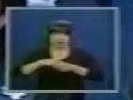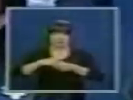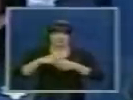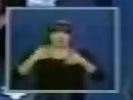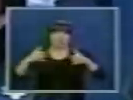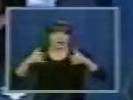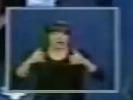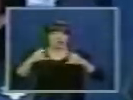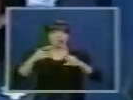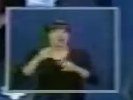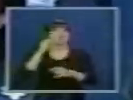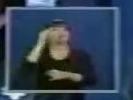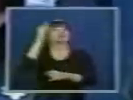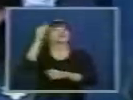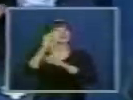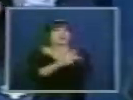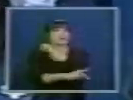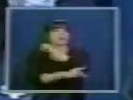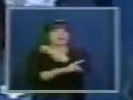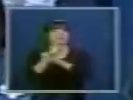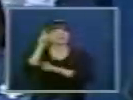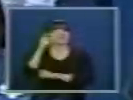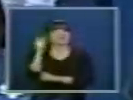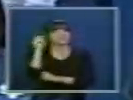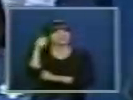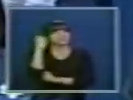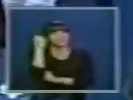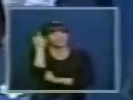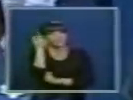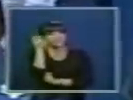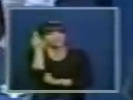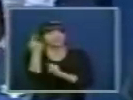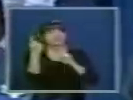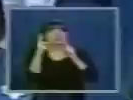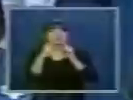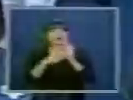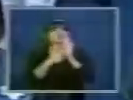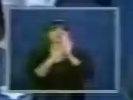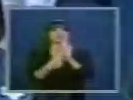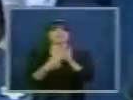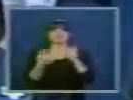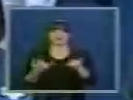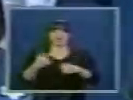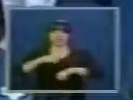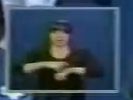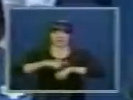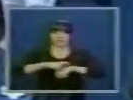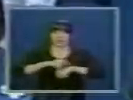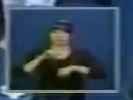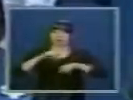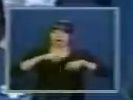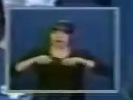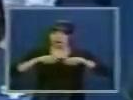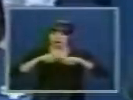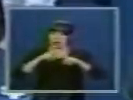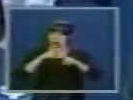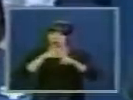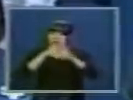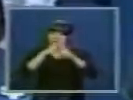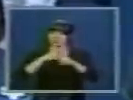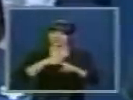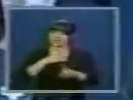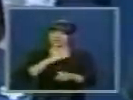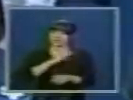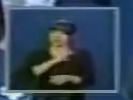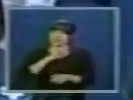nacional. Tenemos que saber interpretar el signo de los tiempos y actuar con ese sentido y